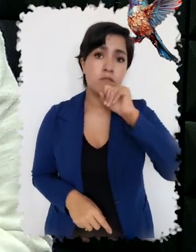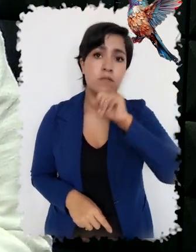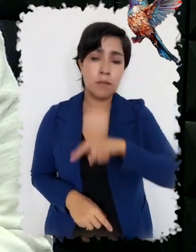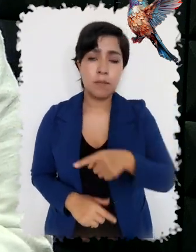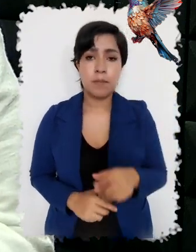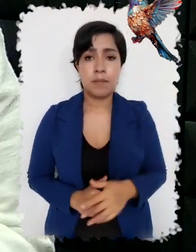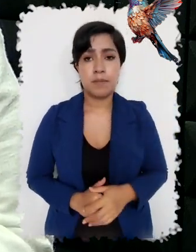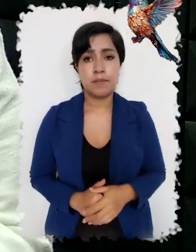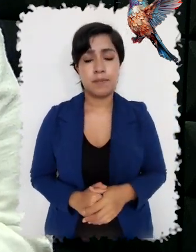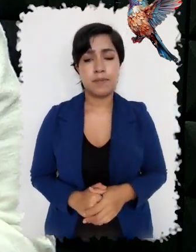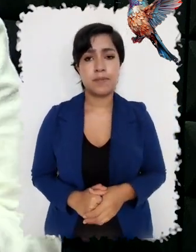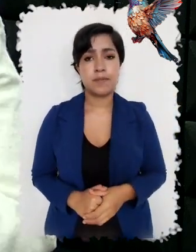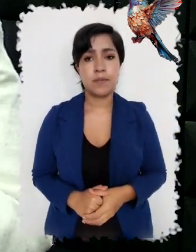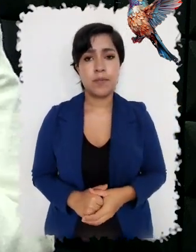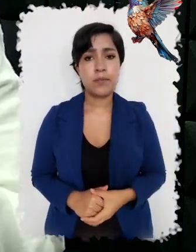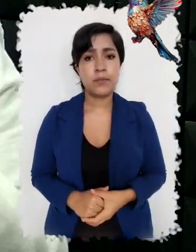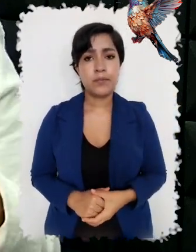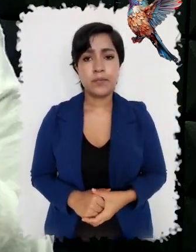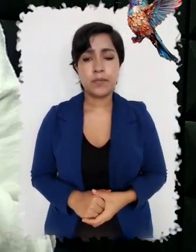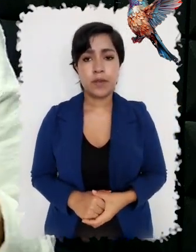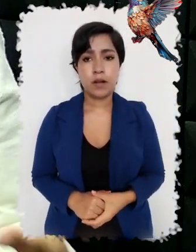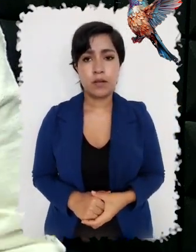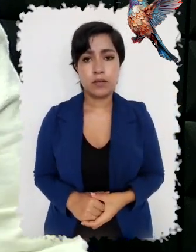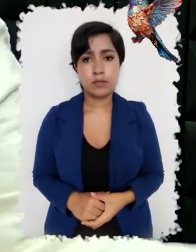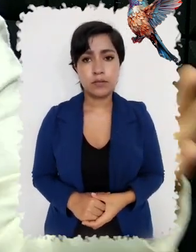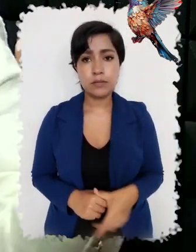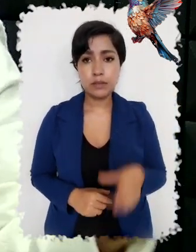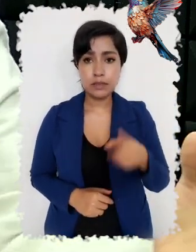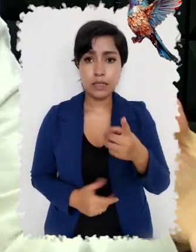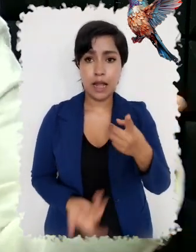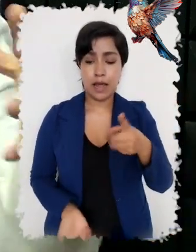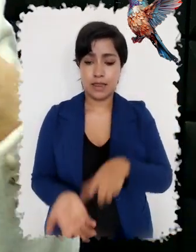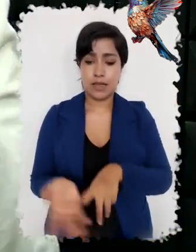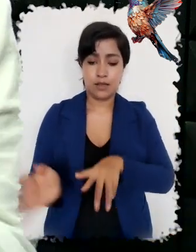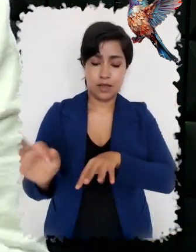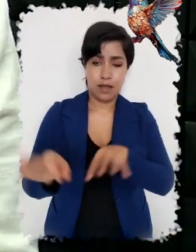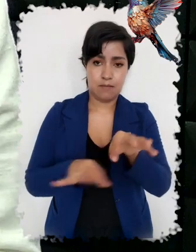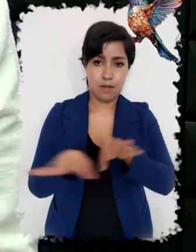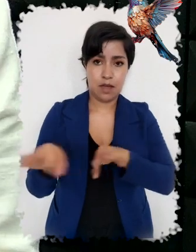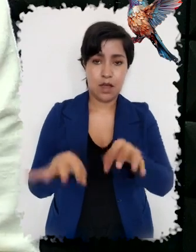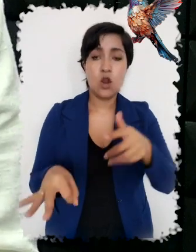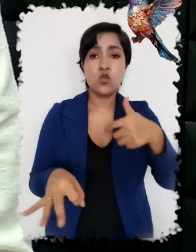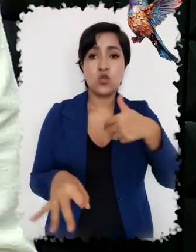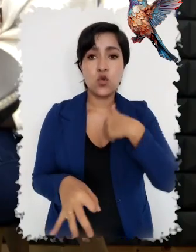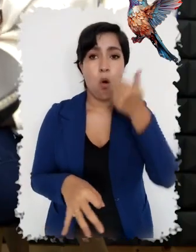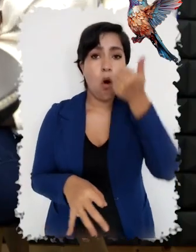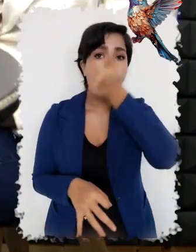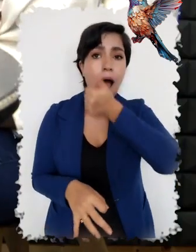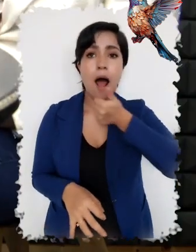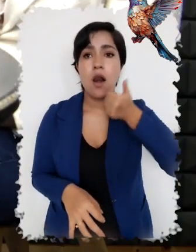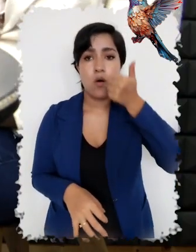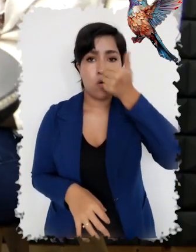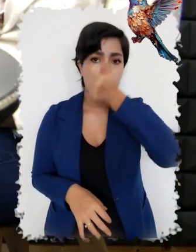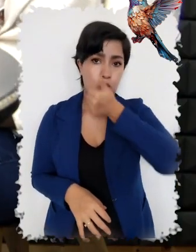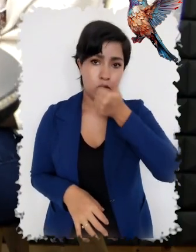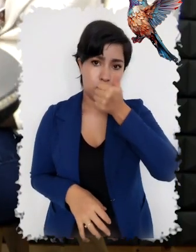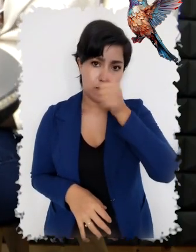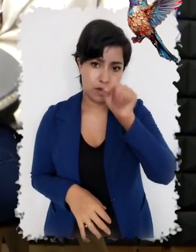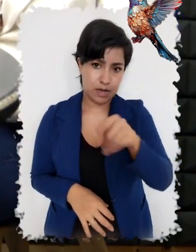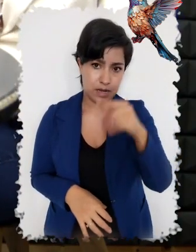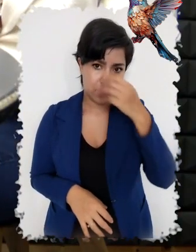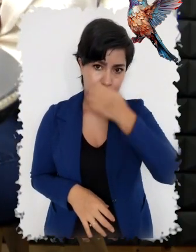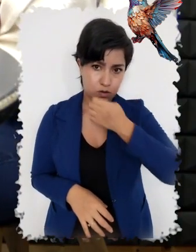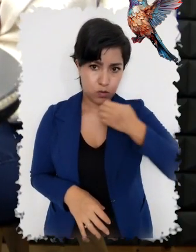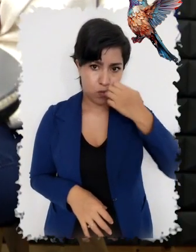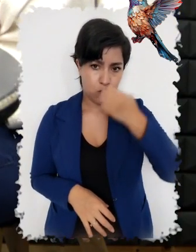este y este ahí trabajan allí y yo soy alumna alumna de